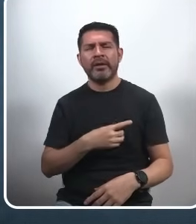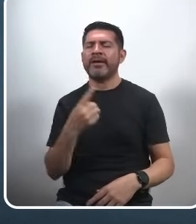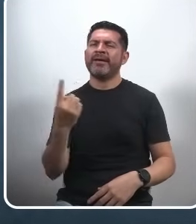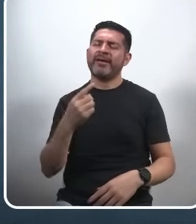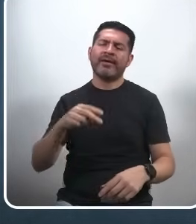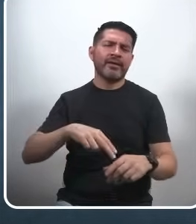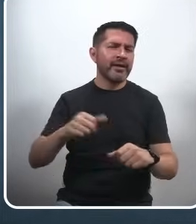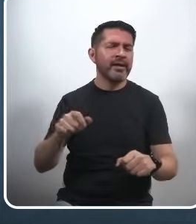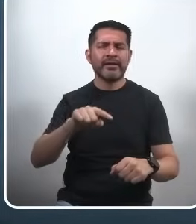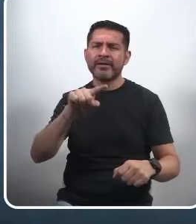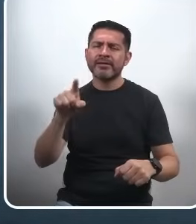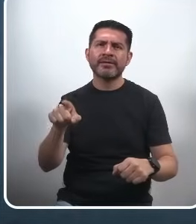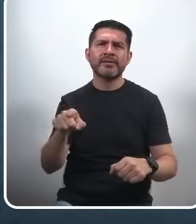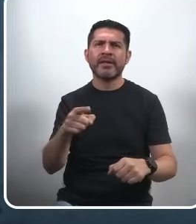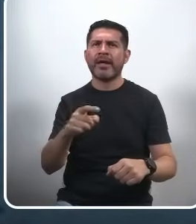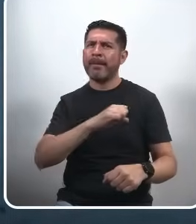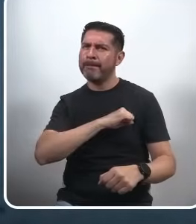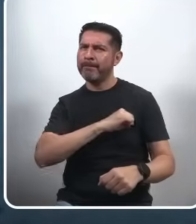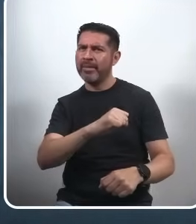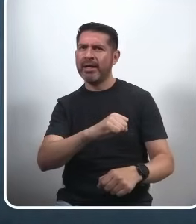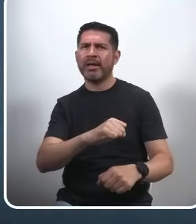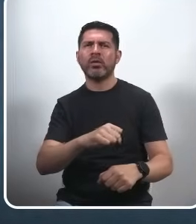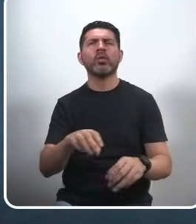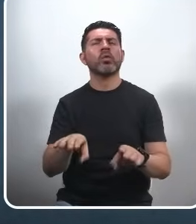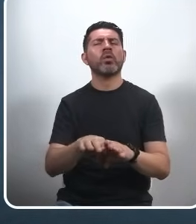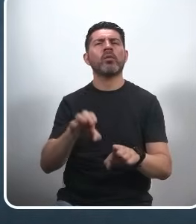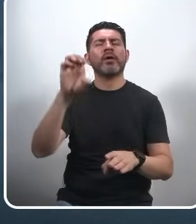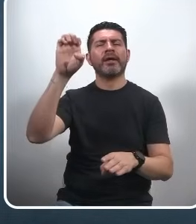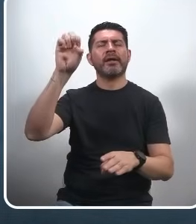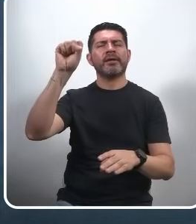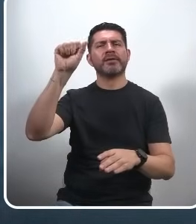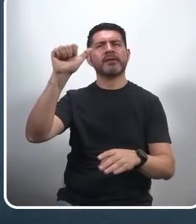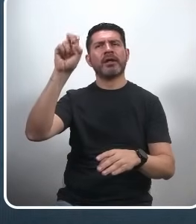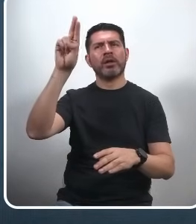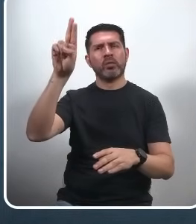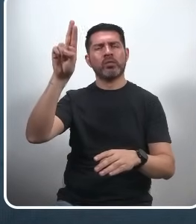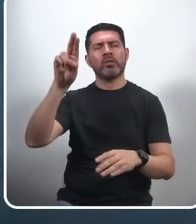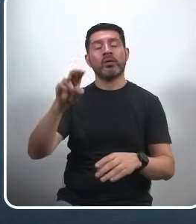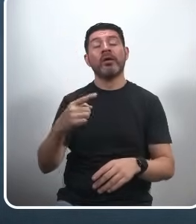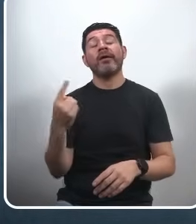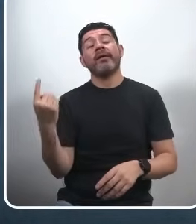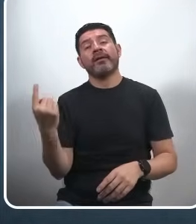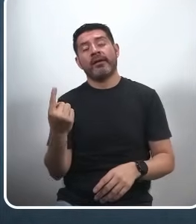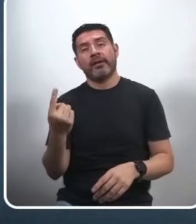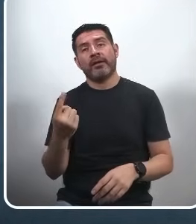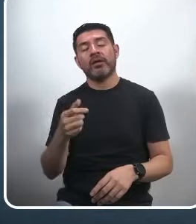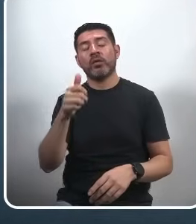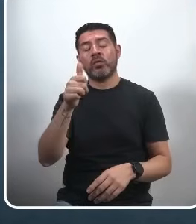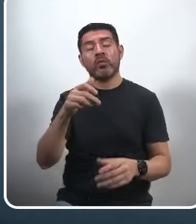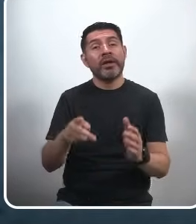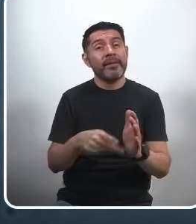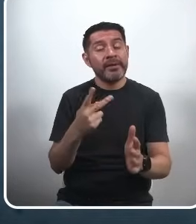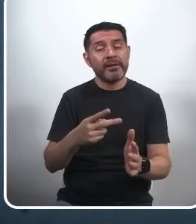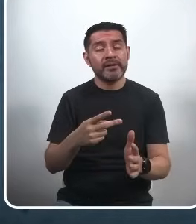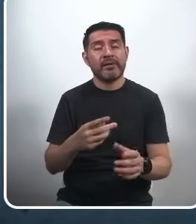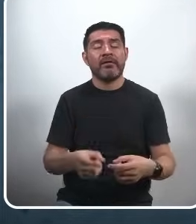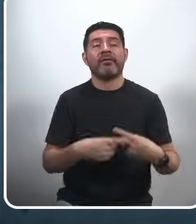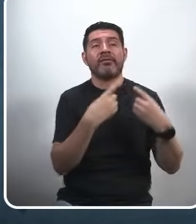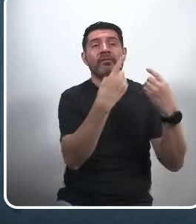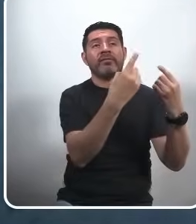como Esaú, quien por un plato de comida vendió sus derechos de primogénito. Quiero que vea esto, bien